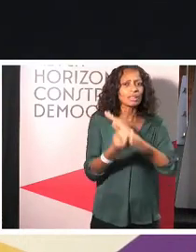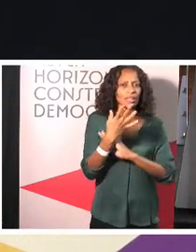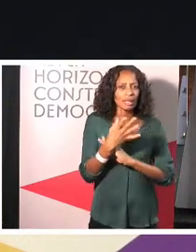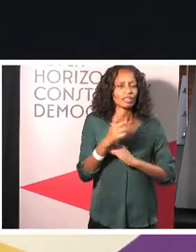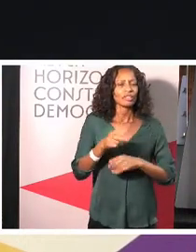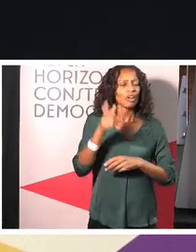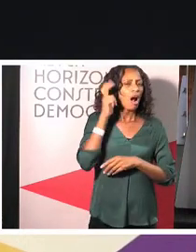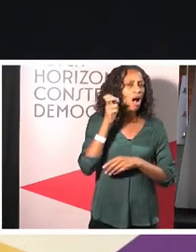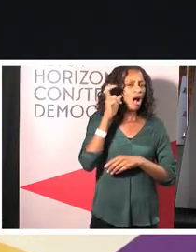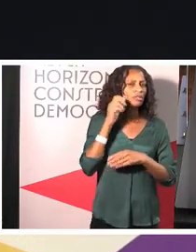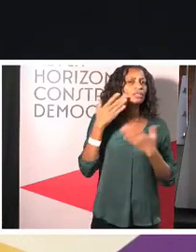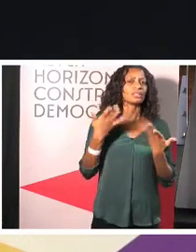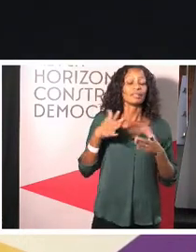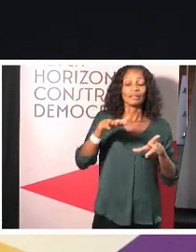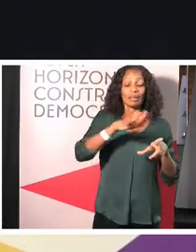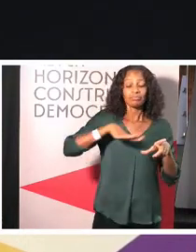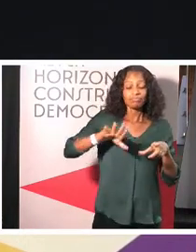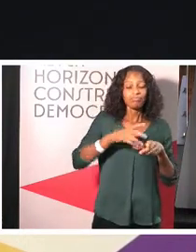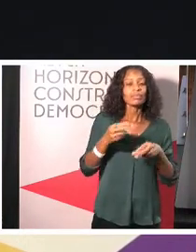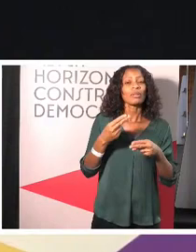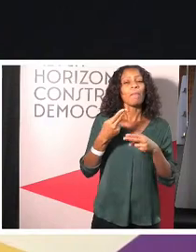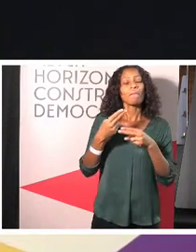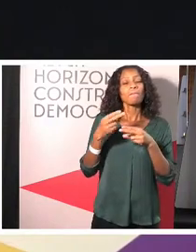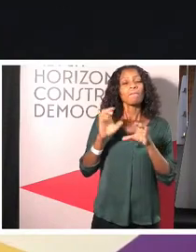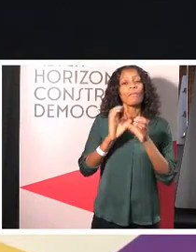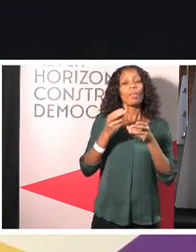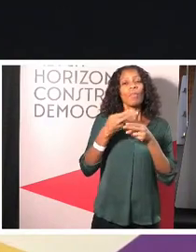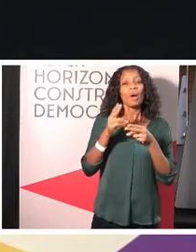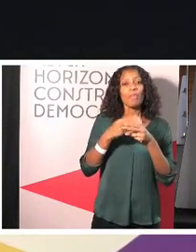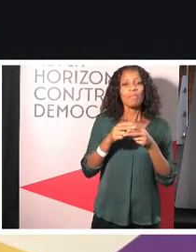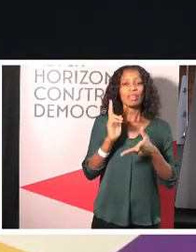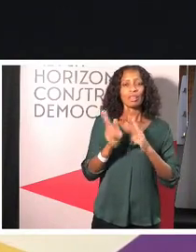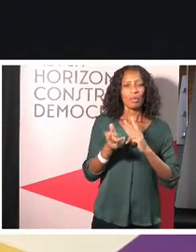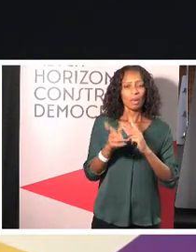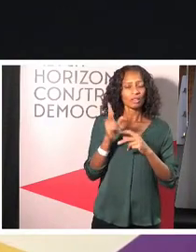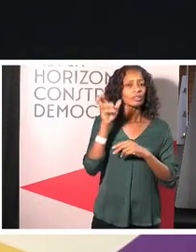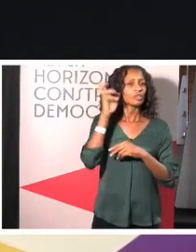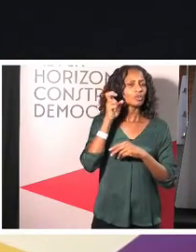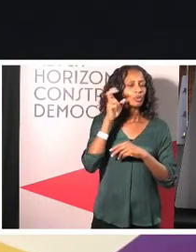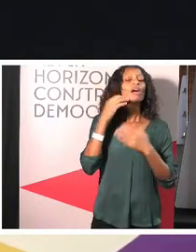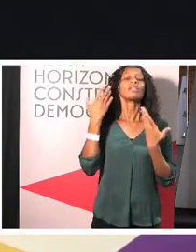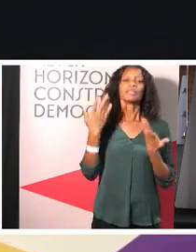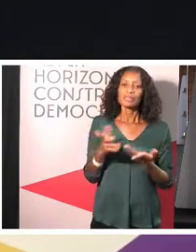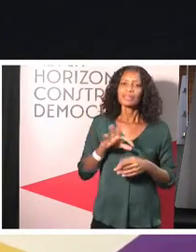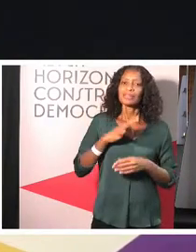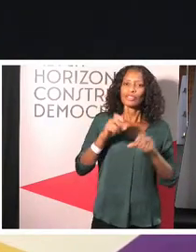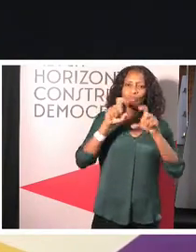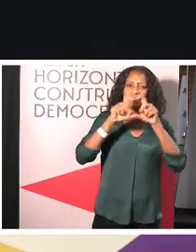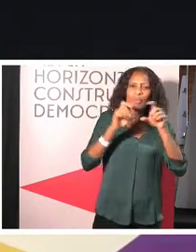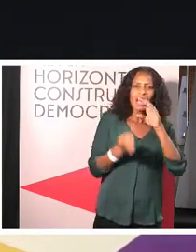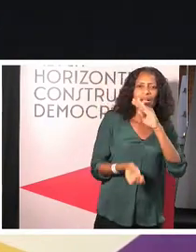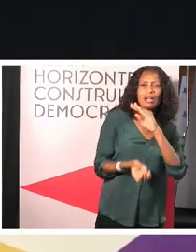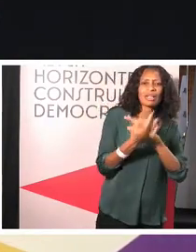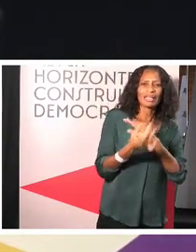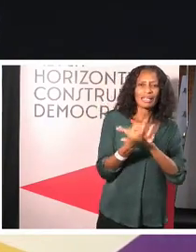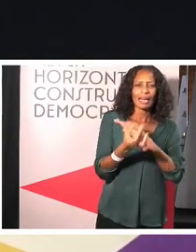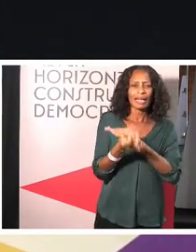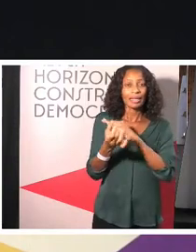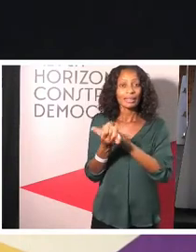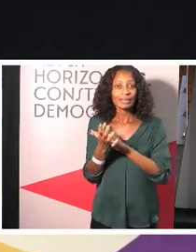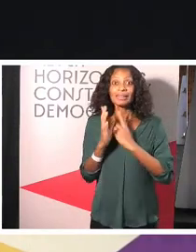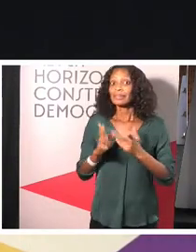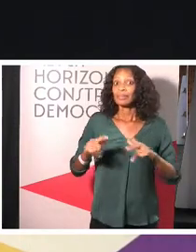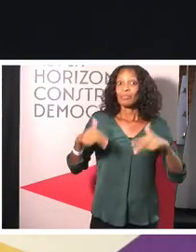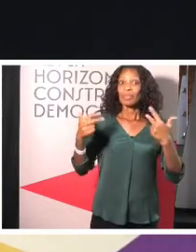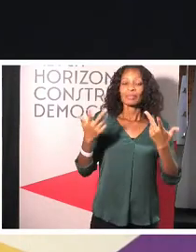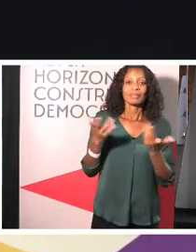aquí, hasta en Unidas Podemos, ¿no? Este Estado emprendedor que lo que nos provoca es que no nos permite ver